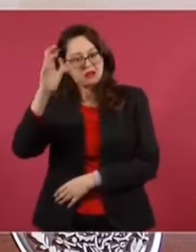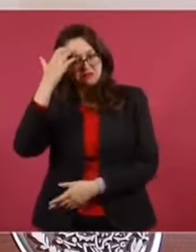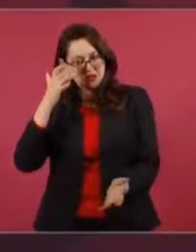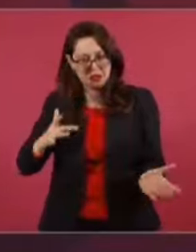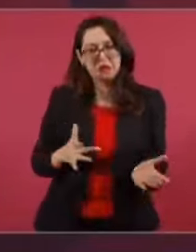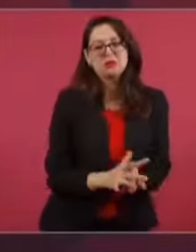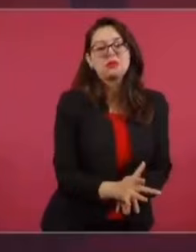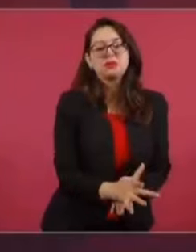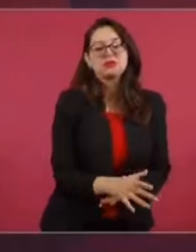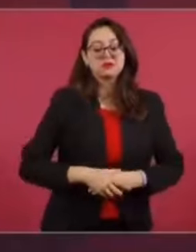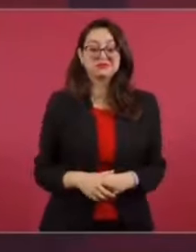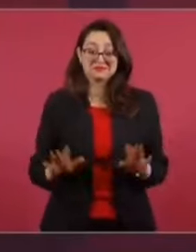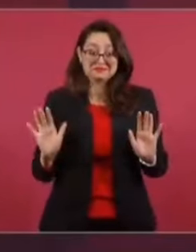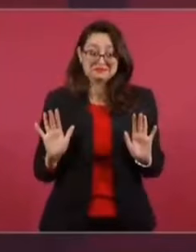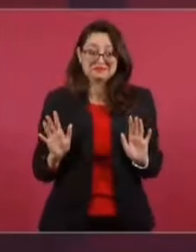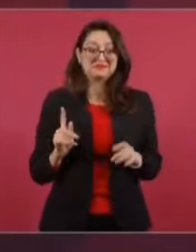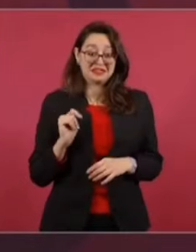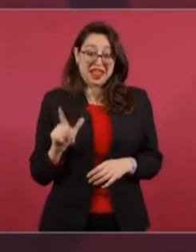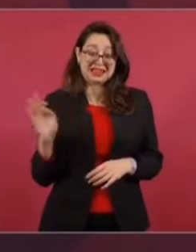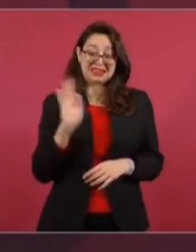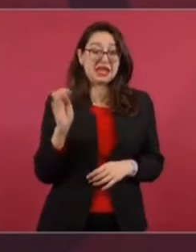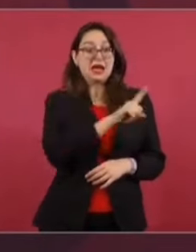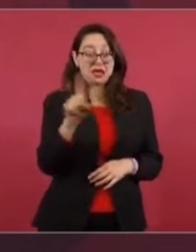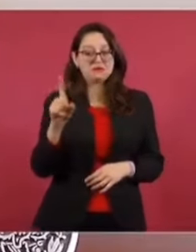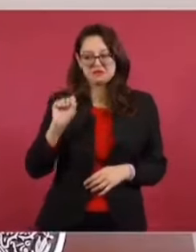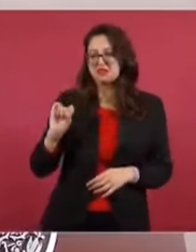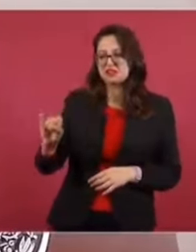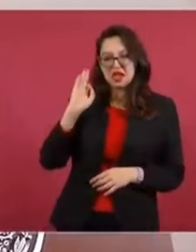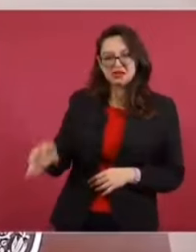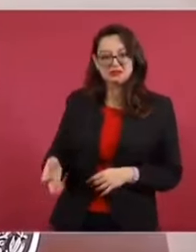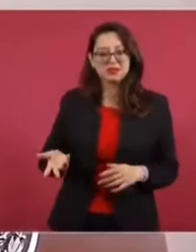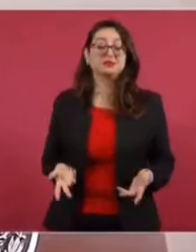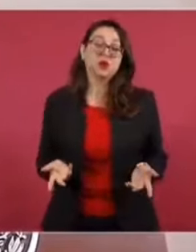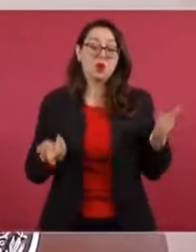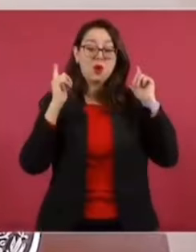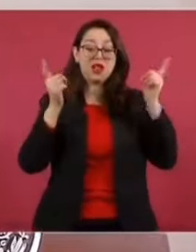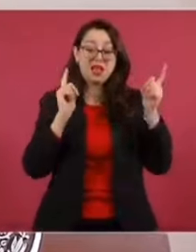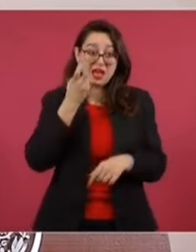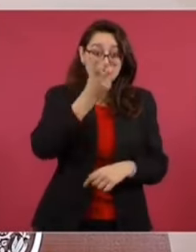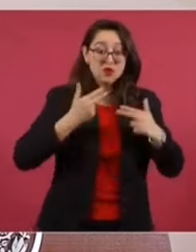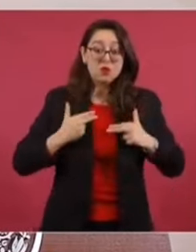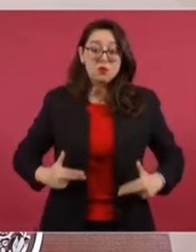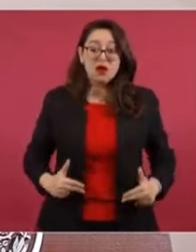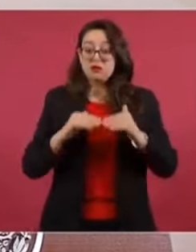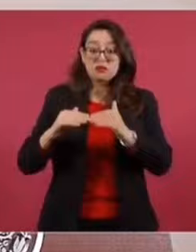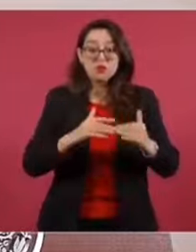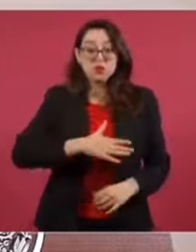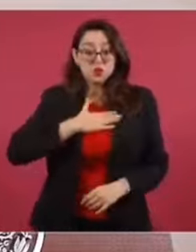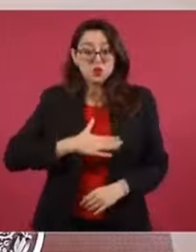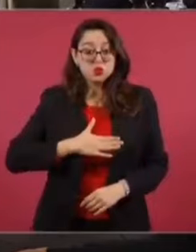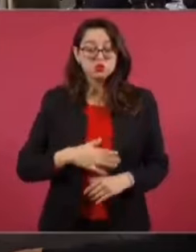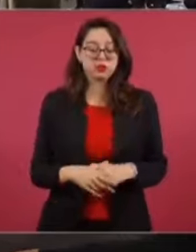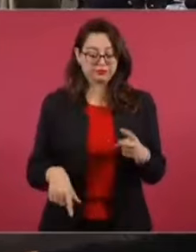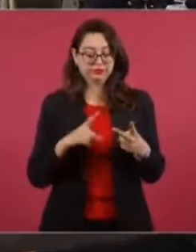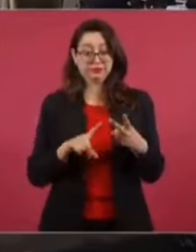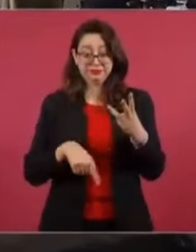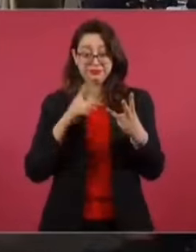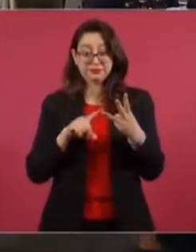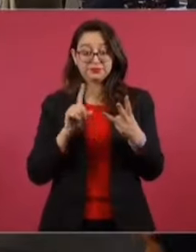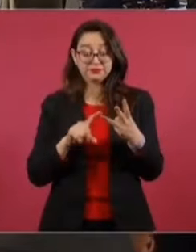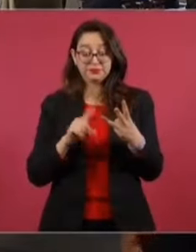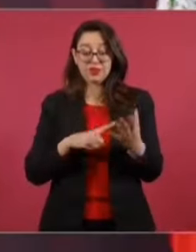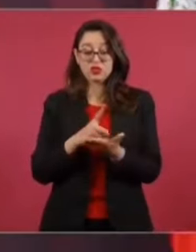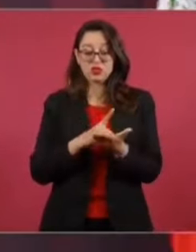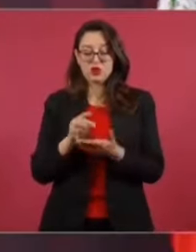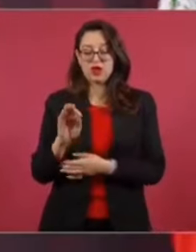tal que tomen esa decisión humana, justa? Lo otro, el caso del consumo